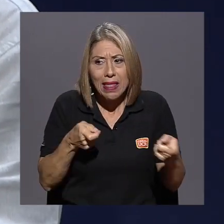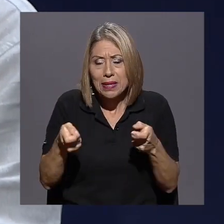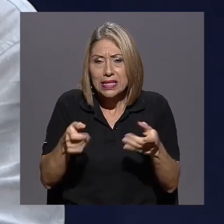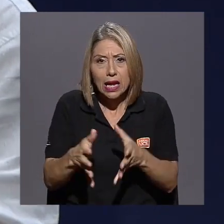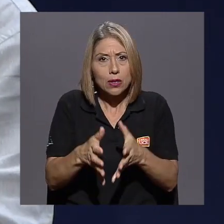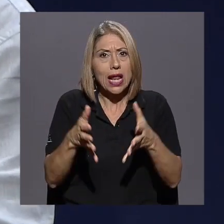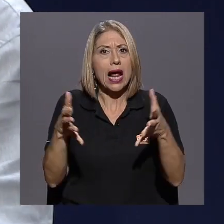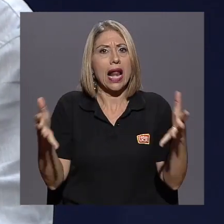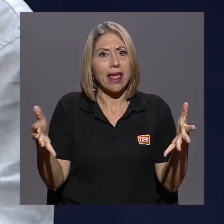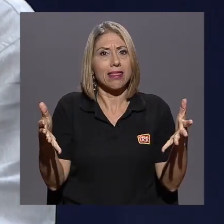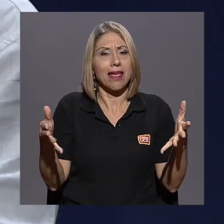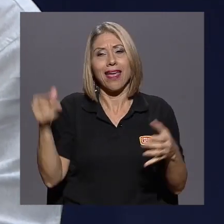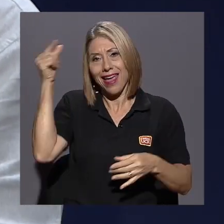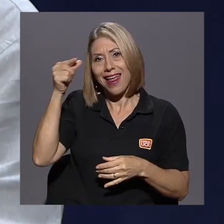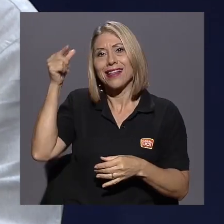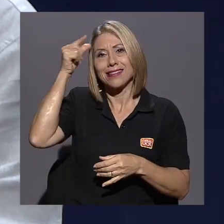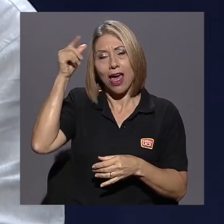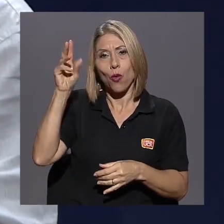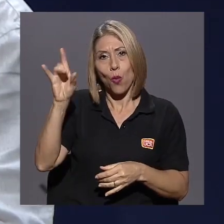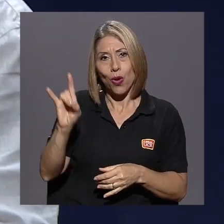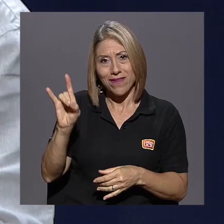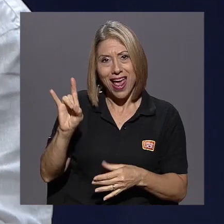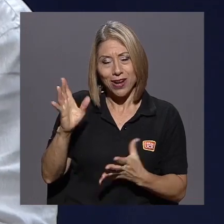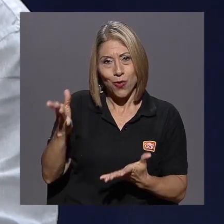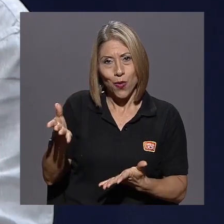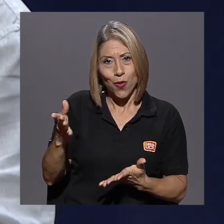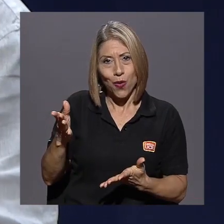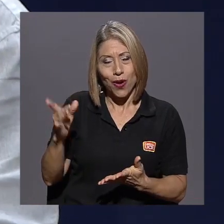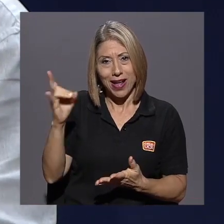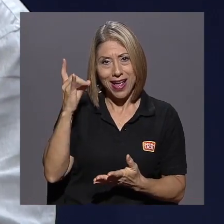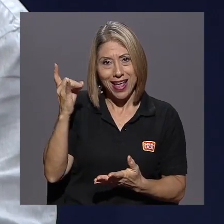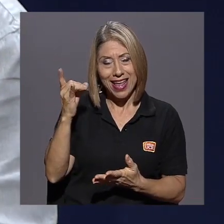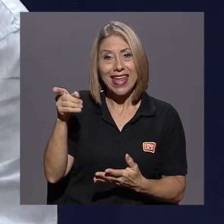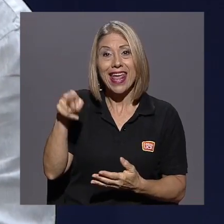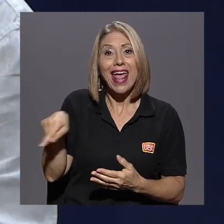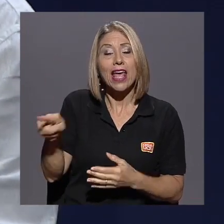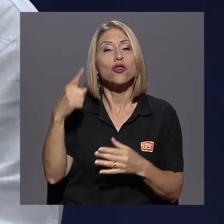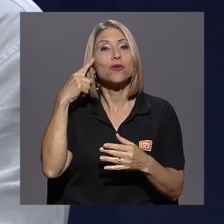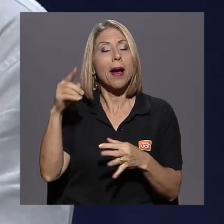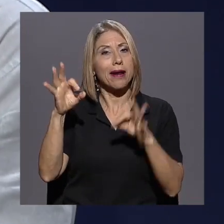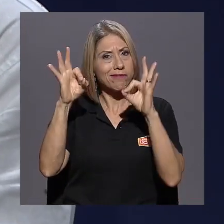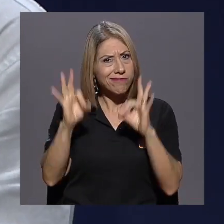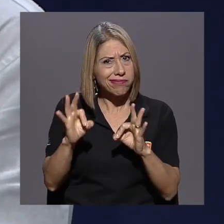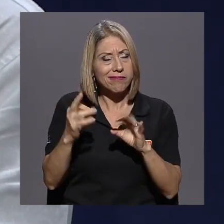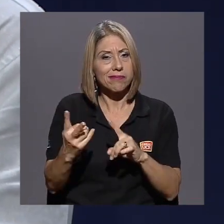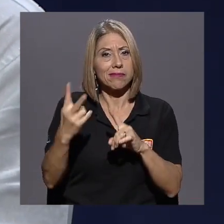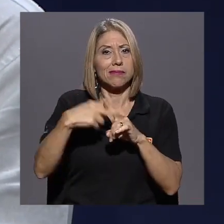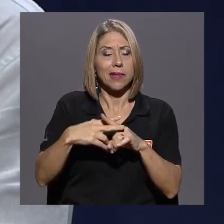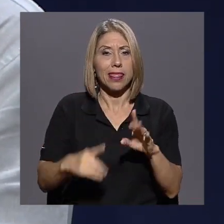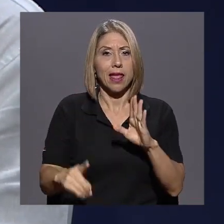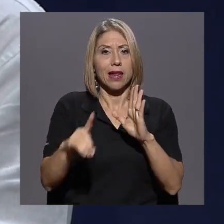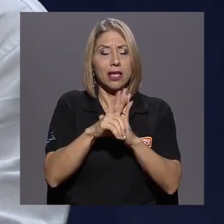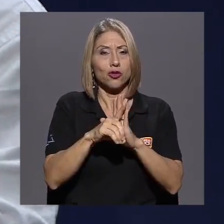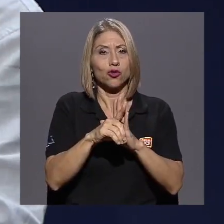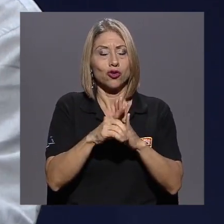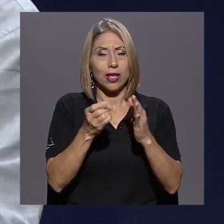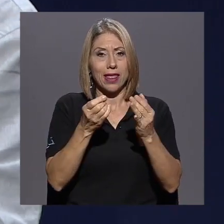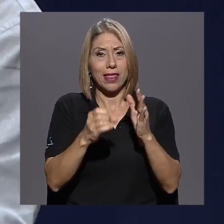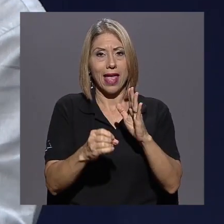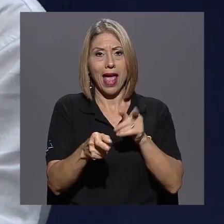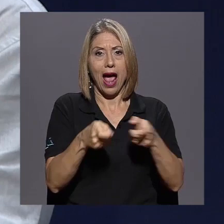fue el estado boliviano que de alguna forma para ser efectivo los derechos de autonomía tejió